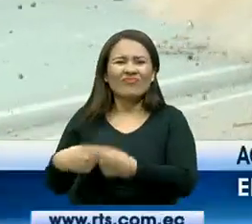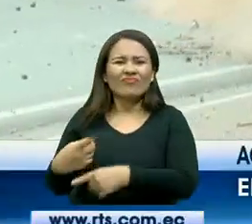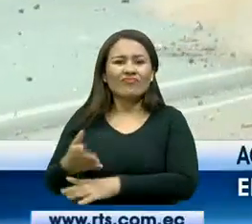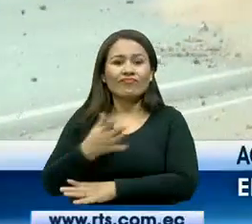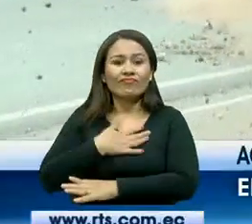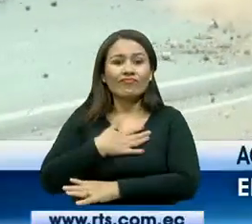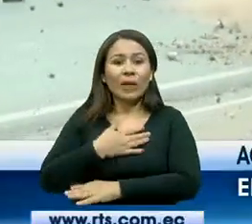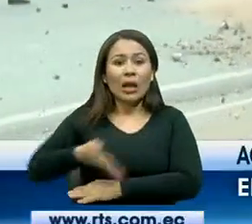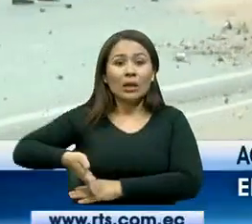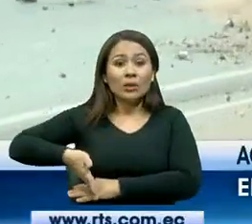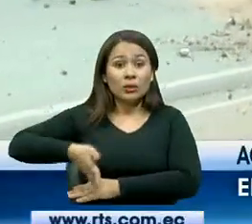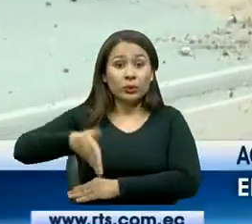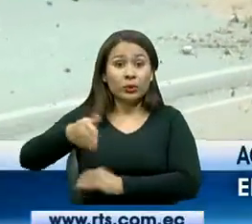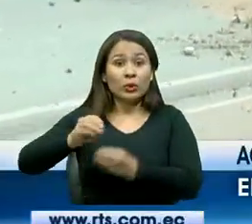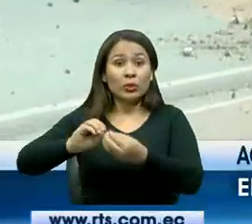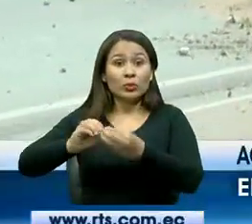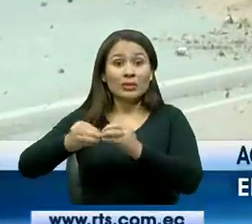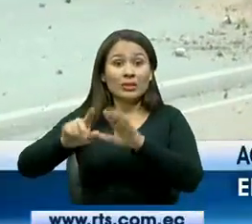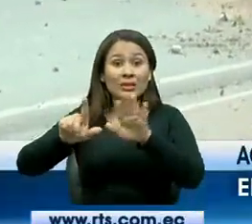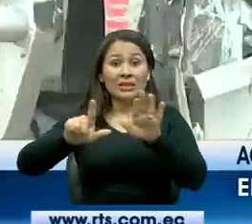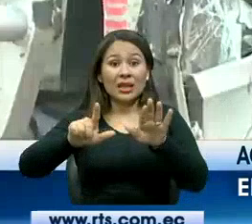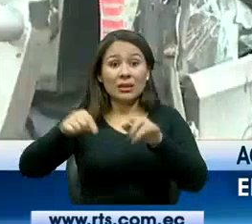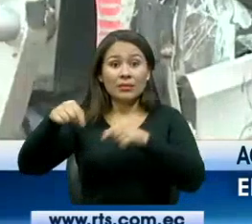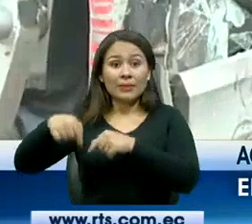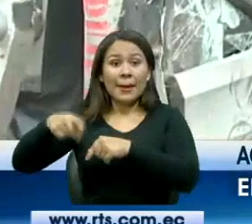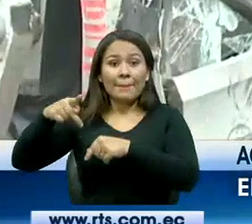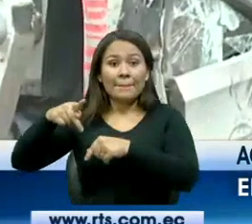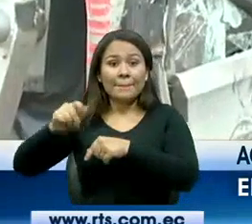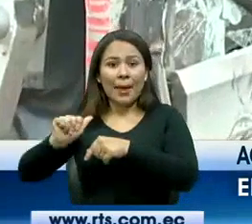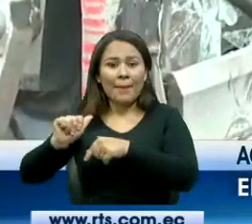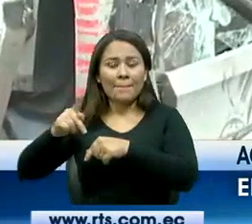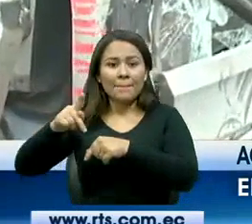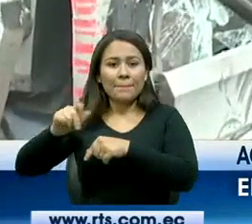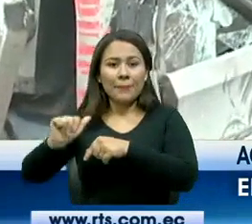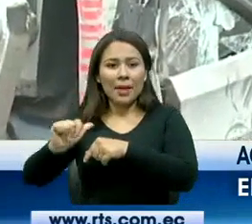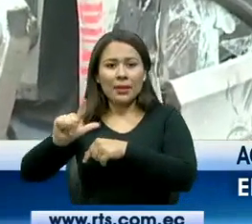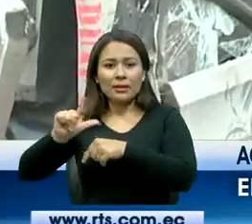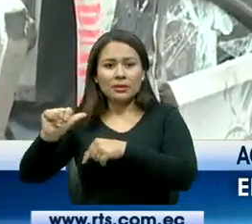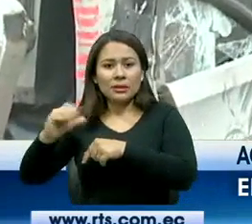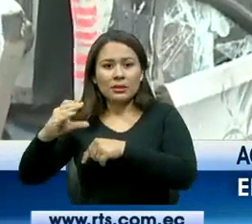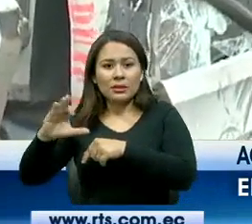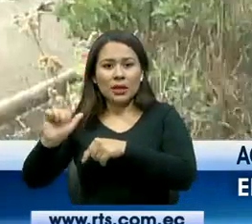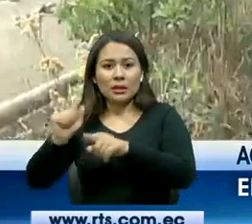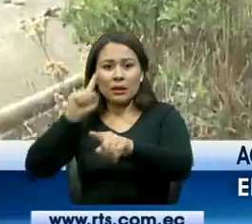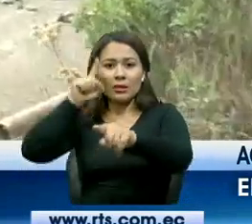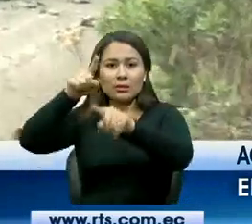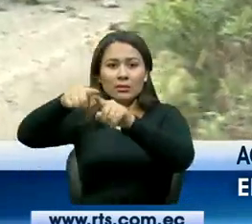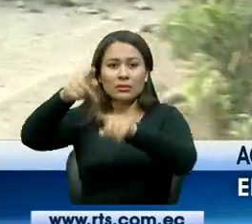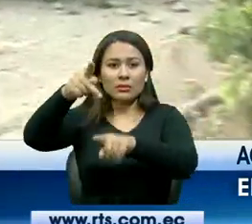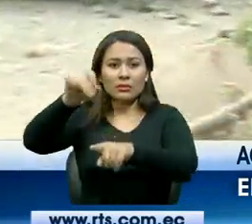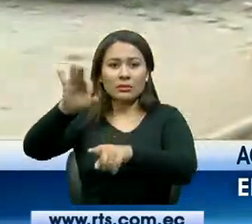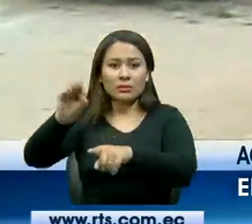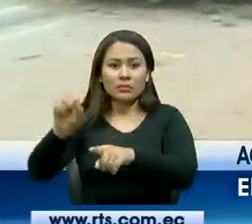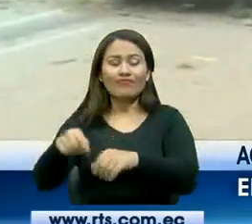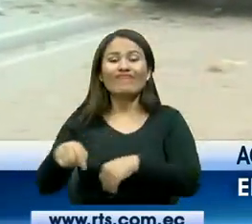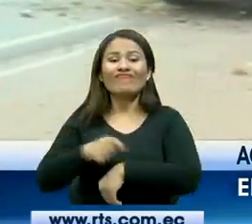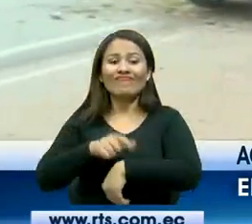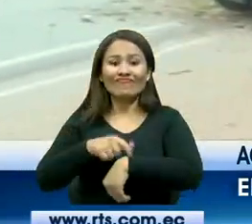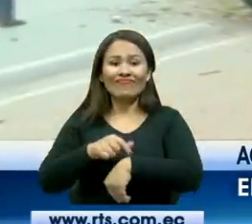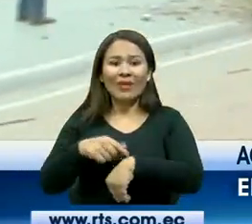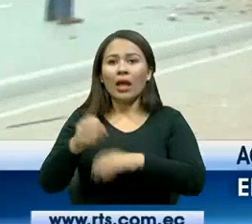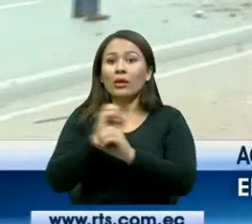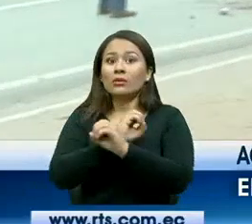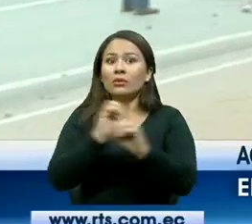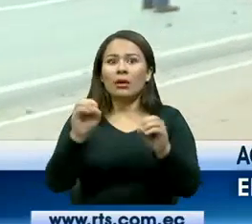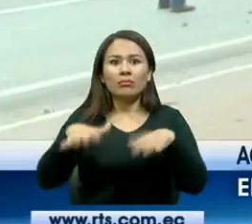Sucedió en el kilómetro 7 de la vía Papayacta-Pifo. El vehículo no pudo llegar a su destino. Ventajosamente, a la hora del accidente, la vía estaba